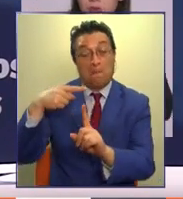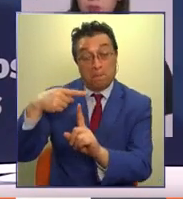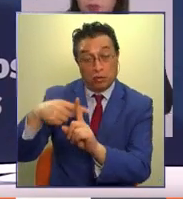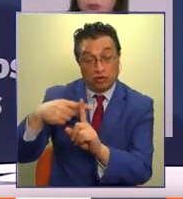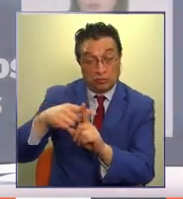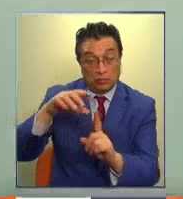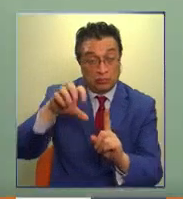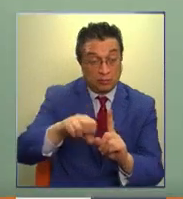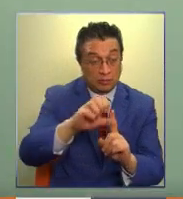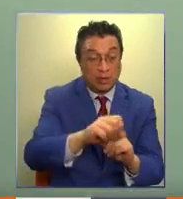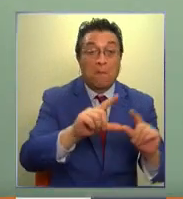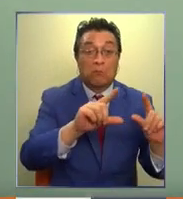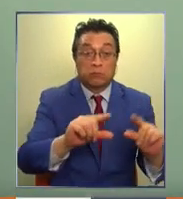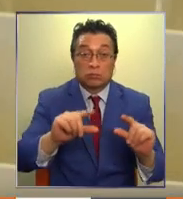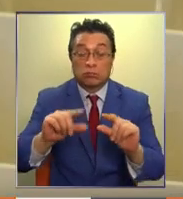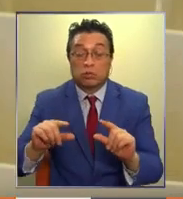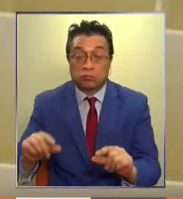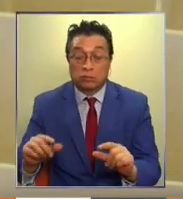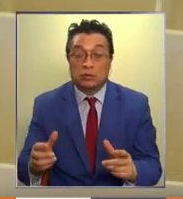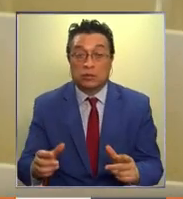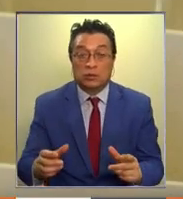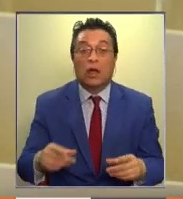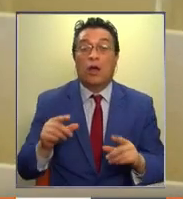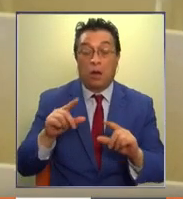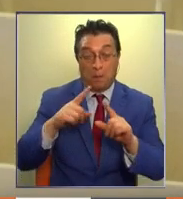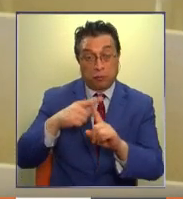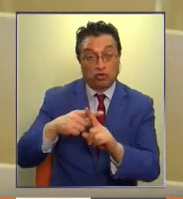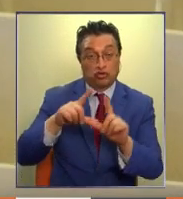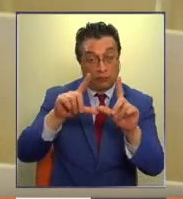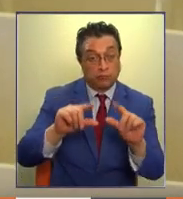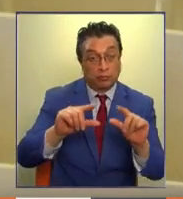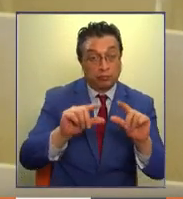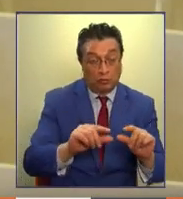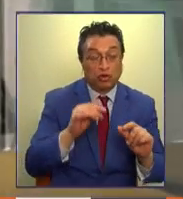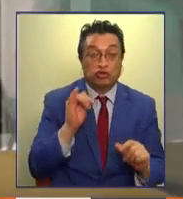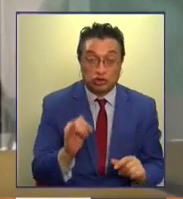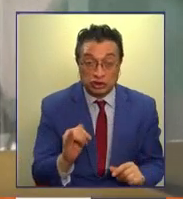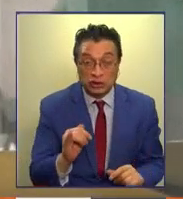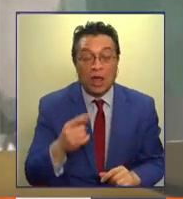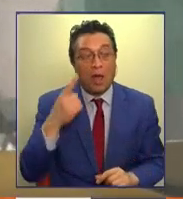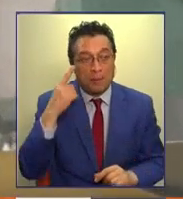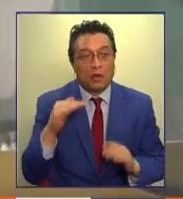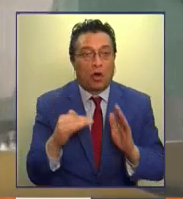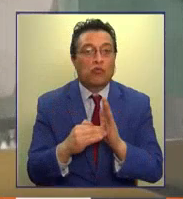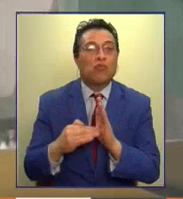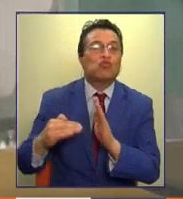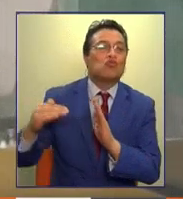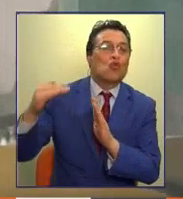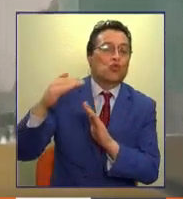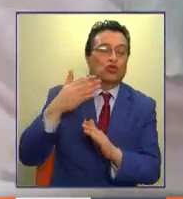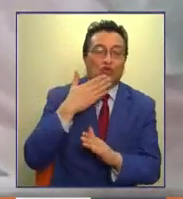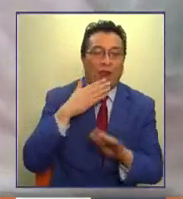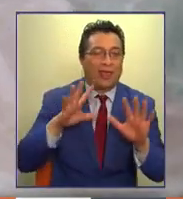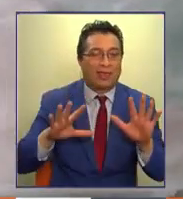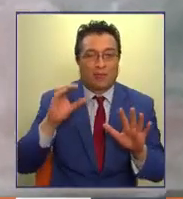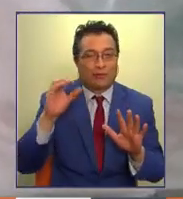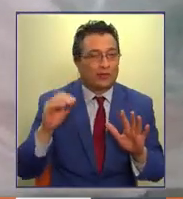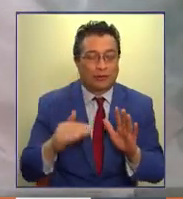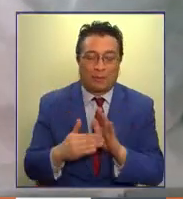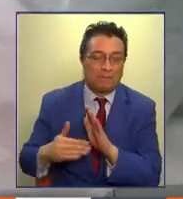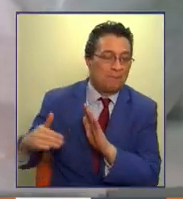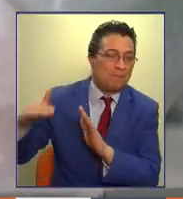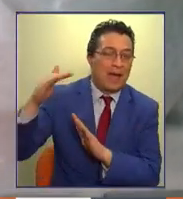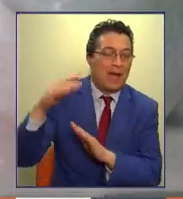pcr ha ido bajando si bien la positividad ha bajado aún se mantiene por sobre los niveles del 10% que